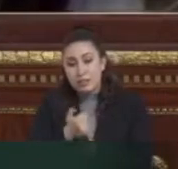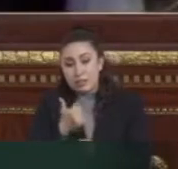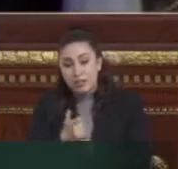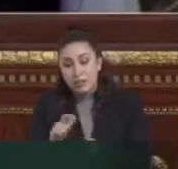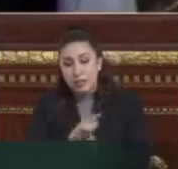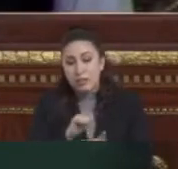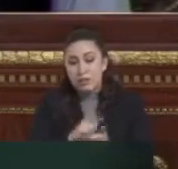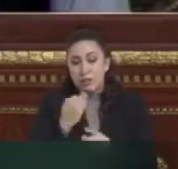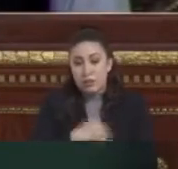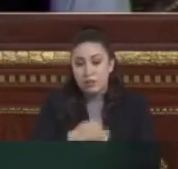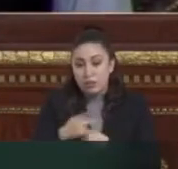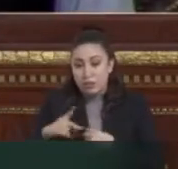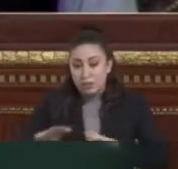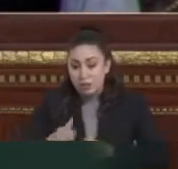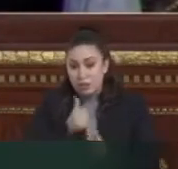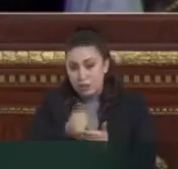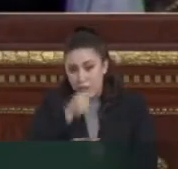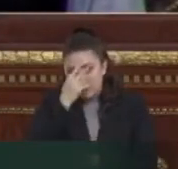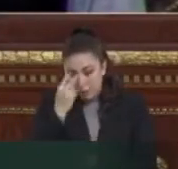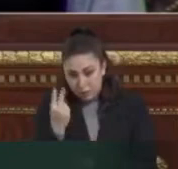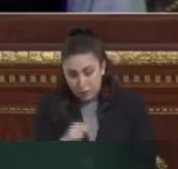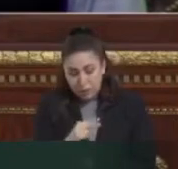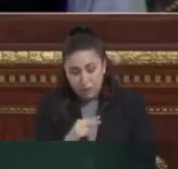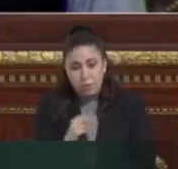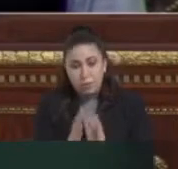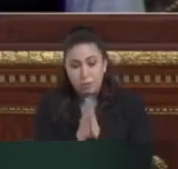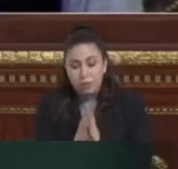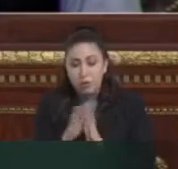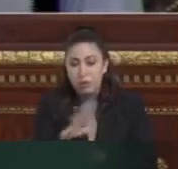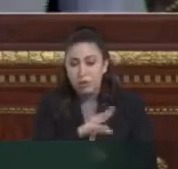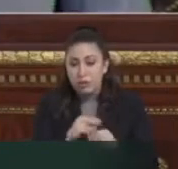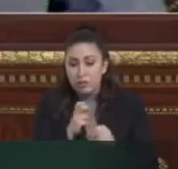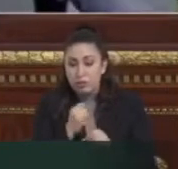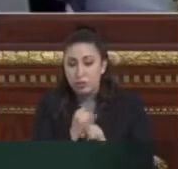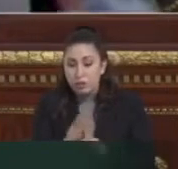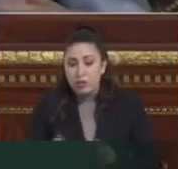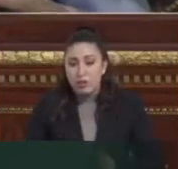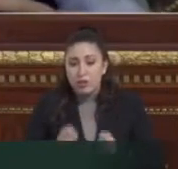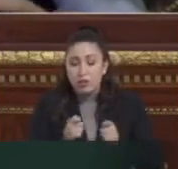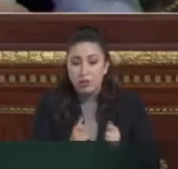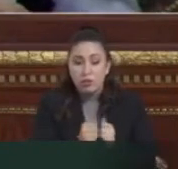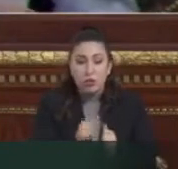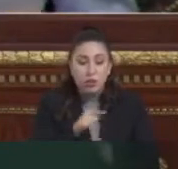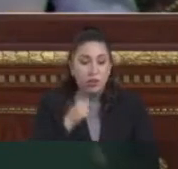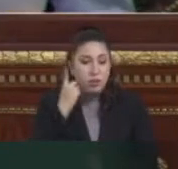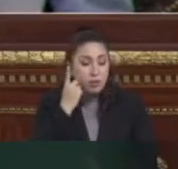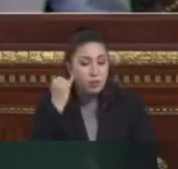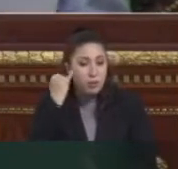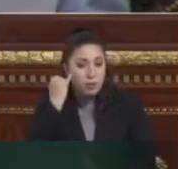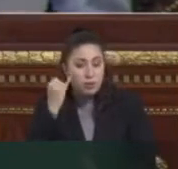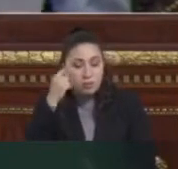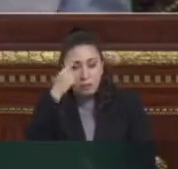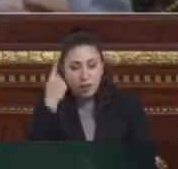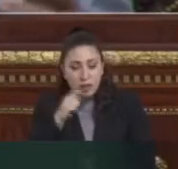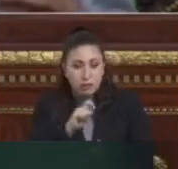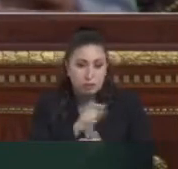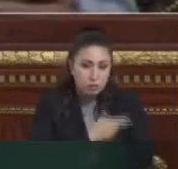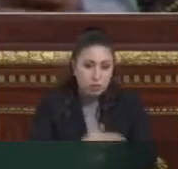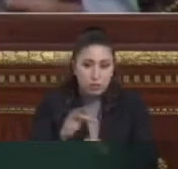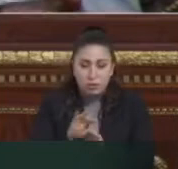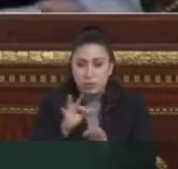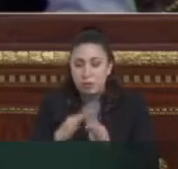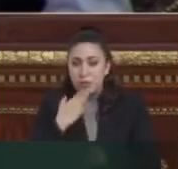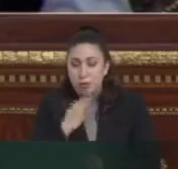y garantía del derecho al turismo de las personas con discapacidad, las mayores y de cualquier otra para su plena accesibilidad a estos